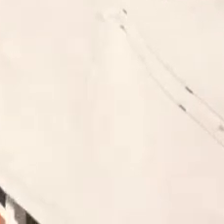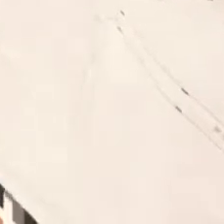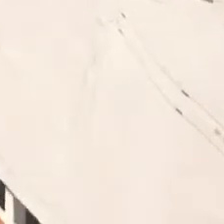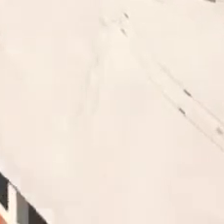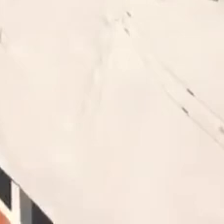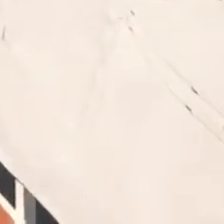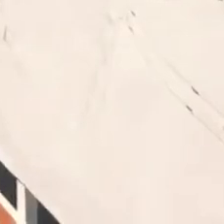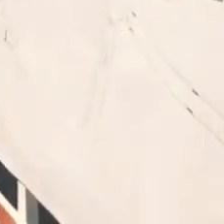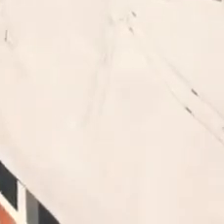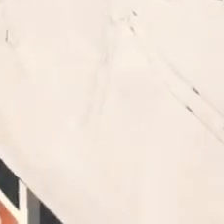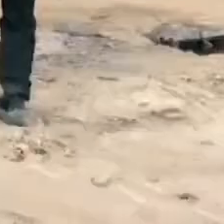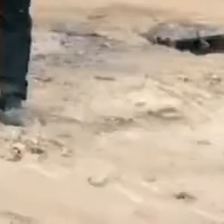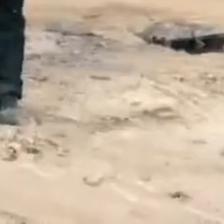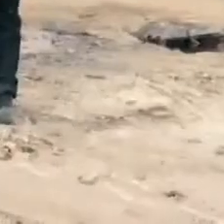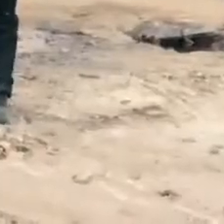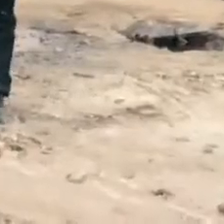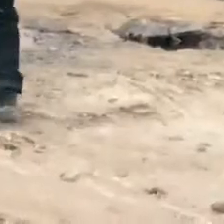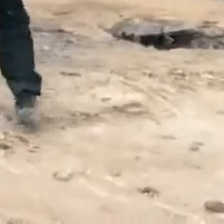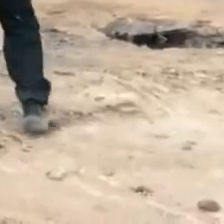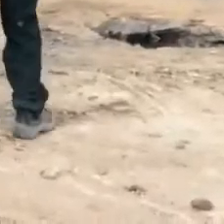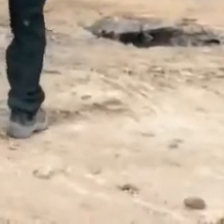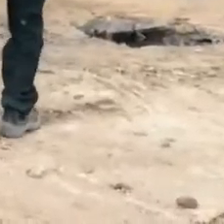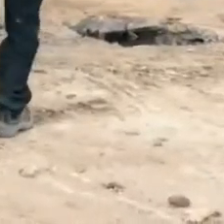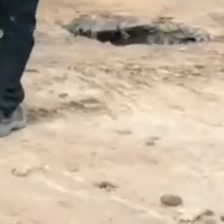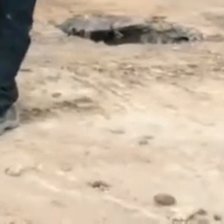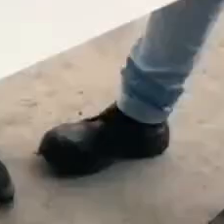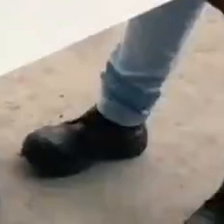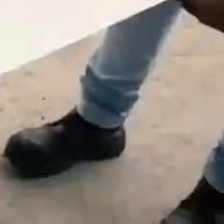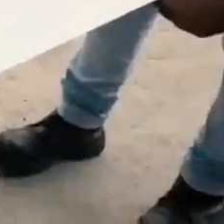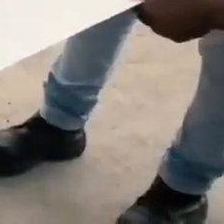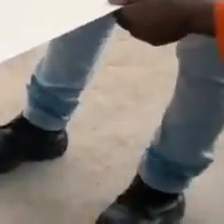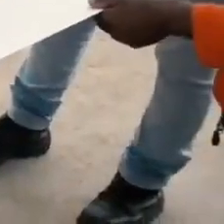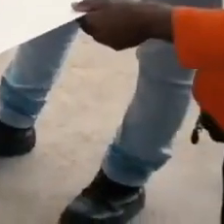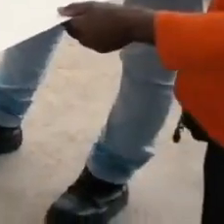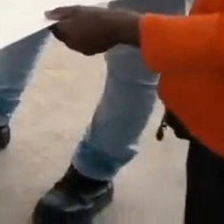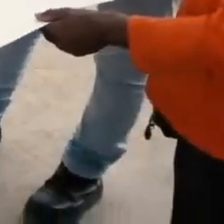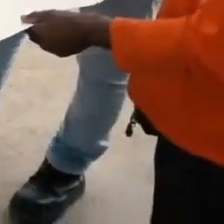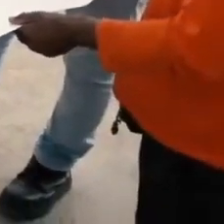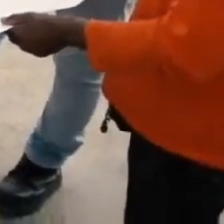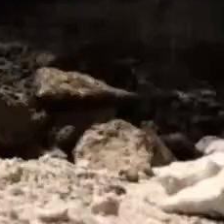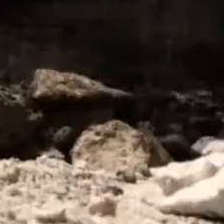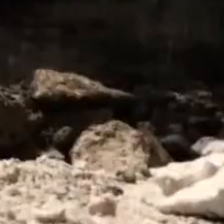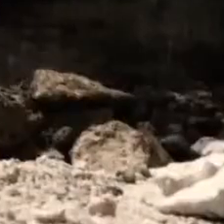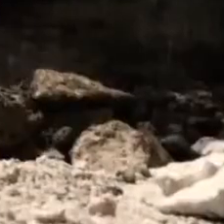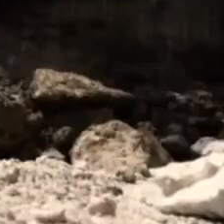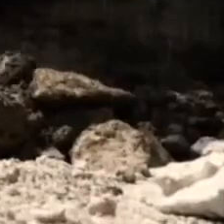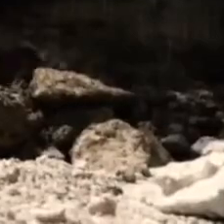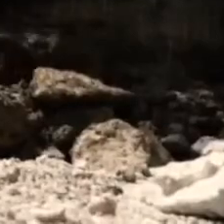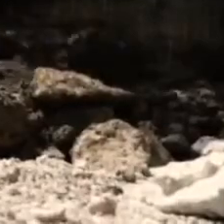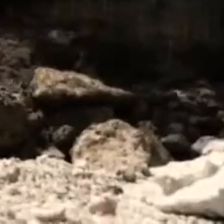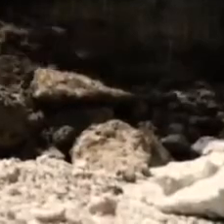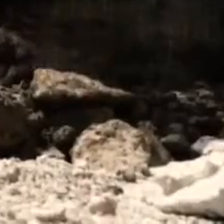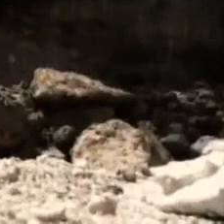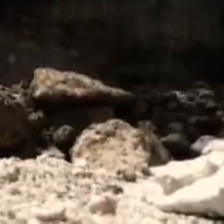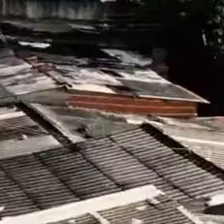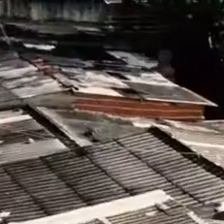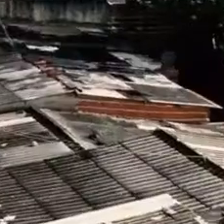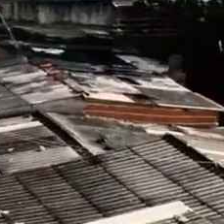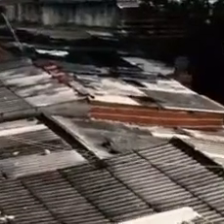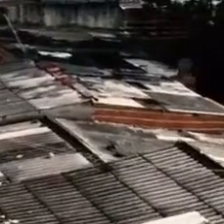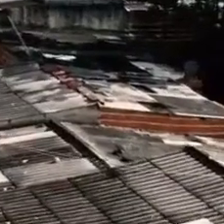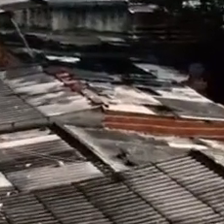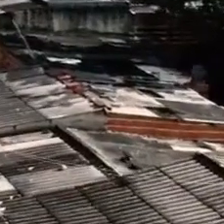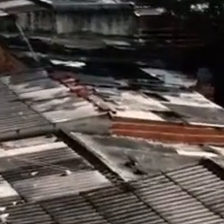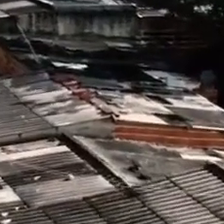e ingeniería criolla, la ciudad logró suprimir los más temibles, pero la actual administración se ha empeñado en acabar